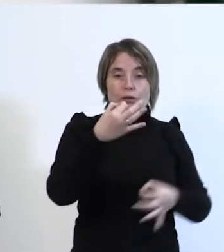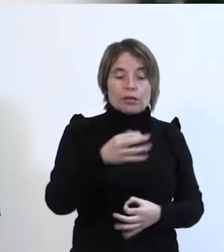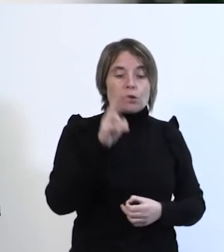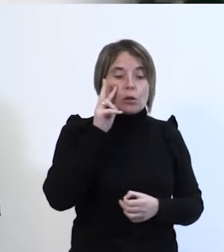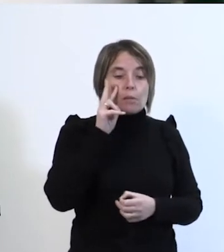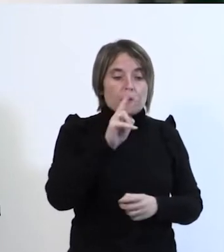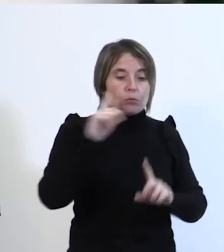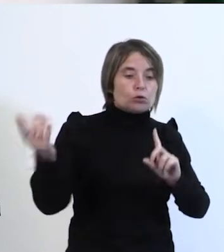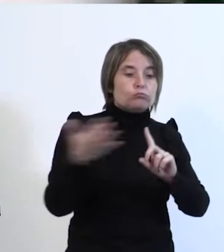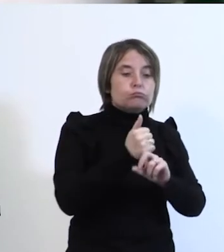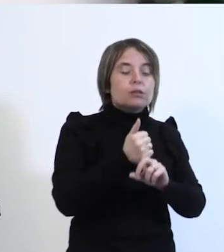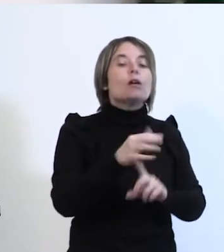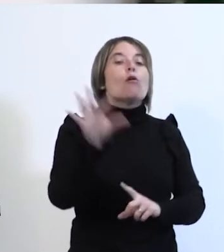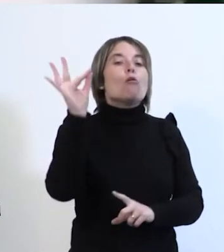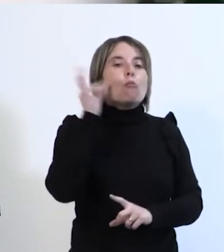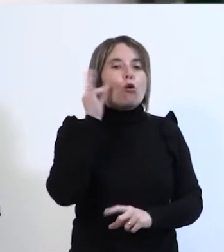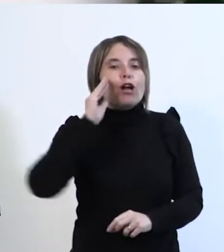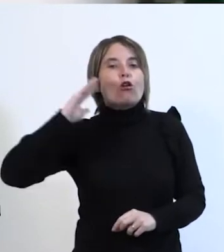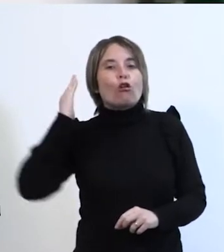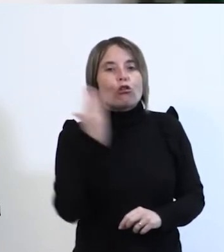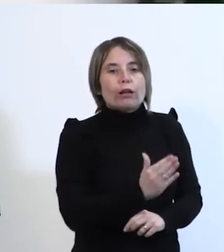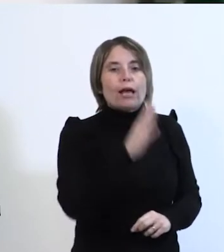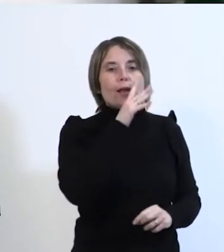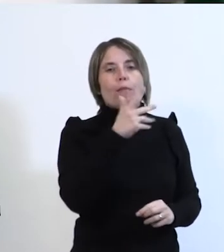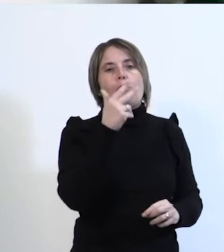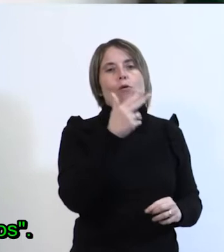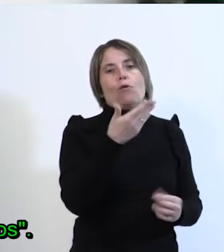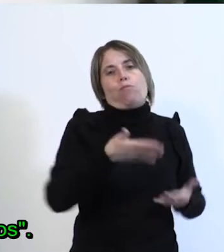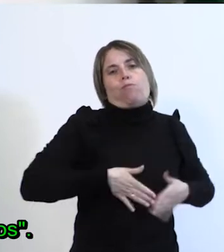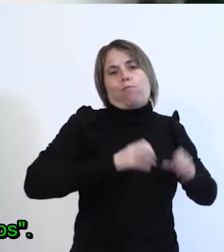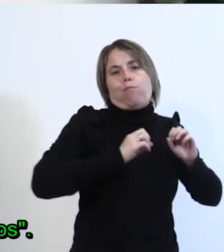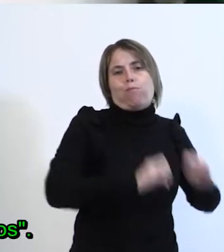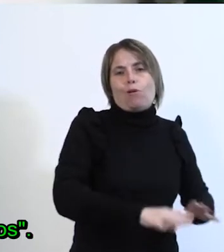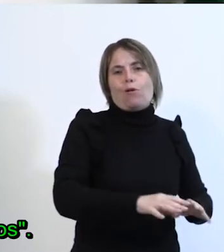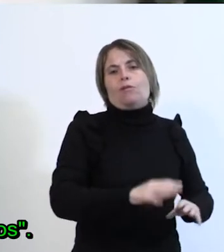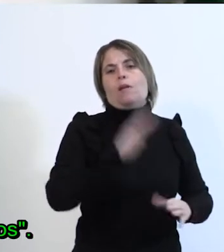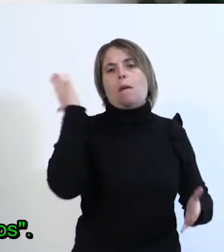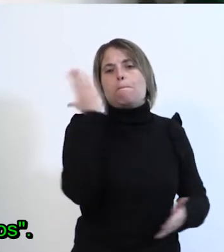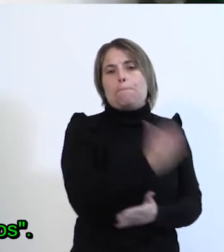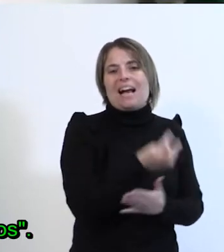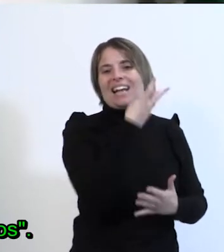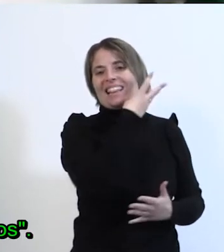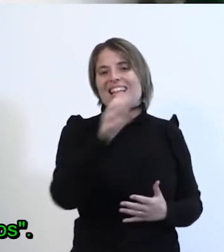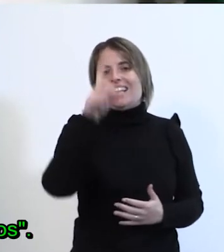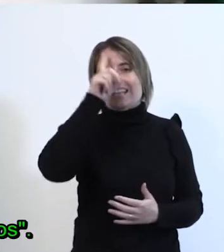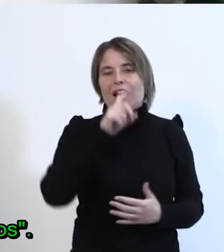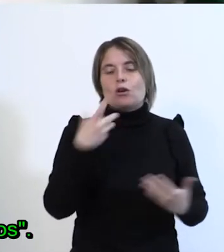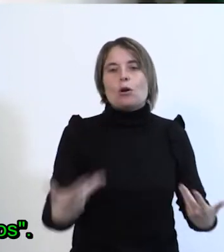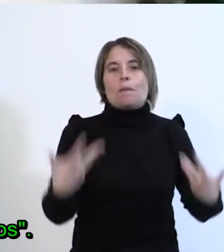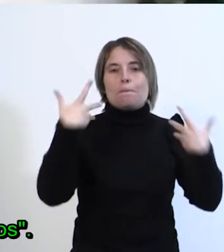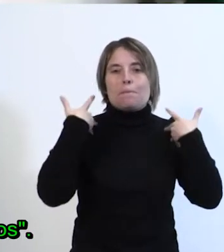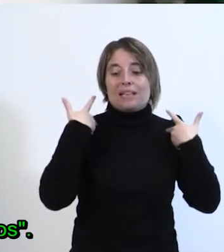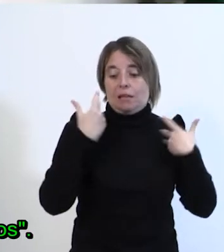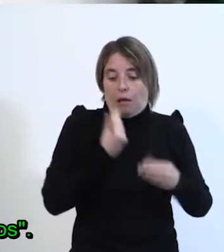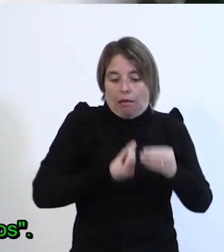judiciales, encontramos mujer condenada a homicidio agravado por 30 años y la víctima es